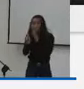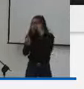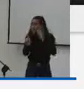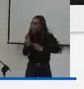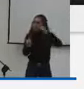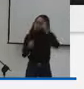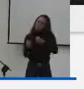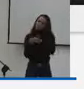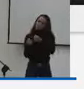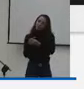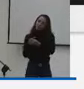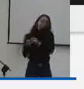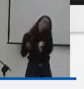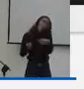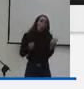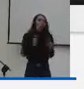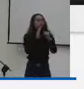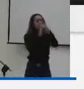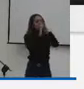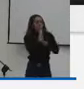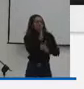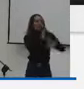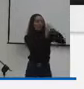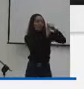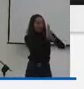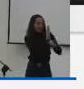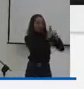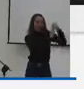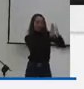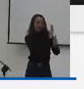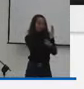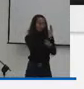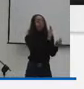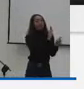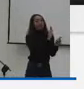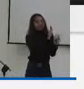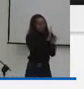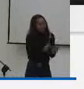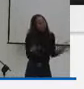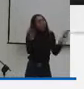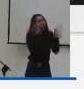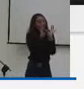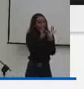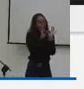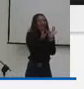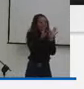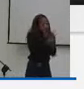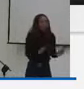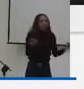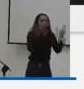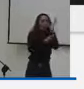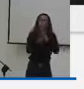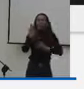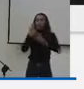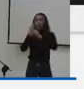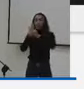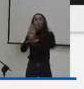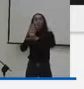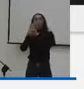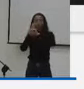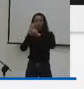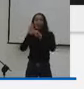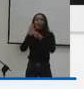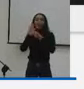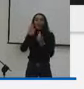Sin duda, los programas de fomento también serán, dentro de esta ley, un gran